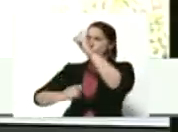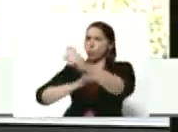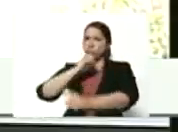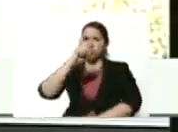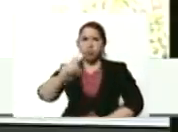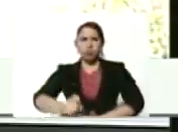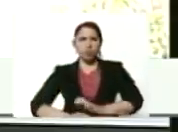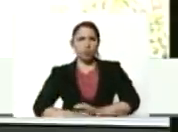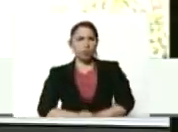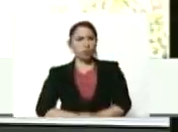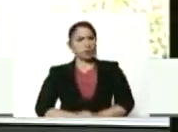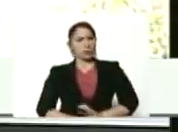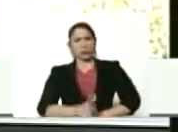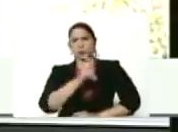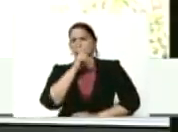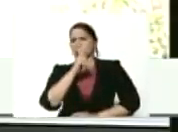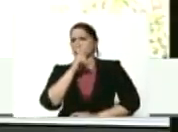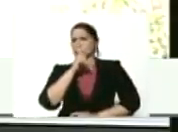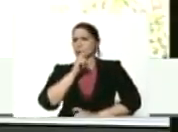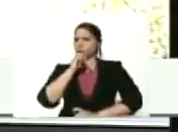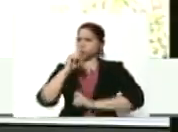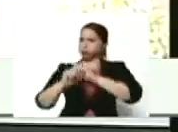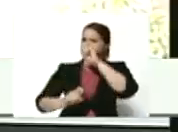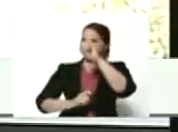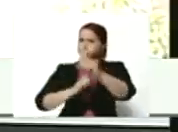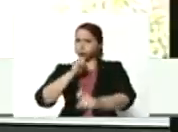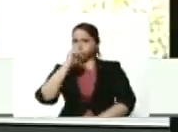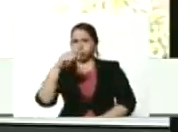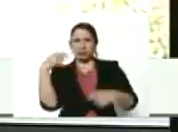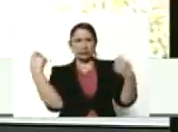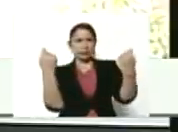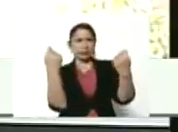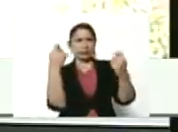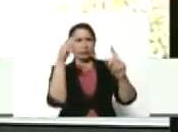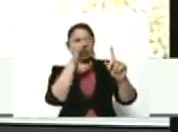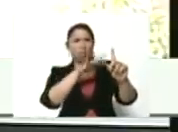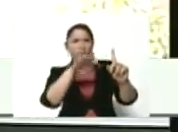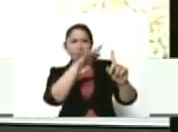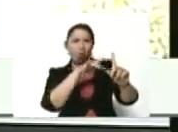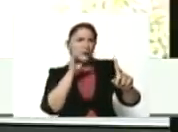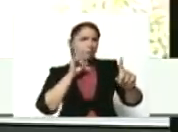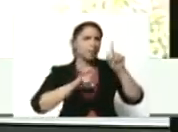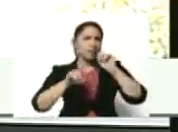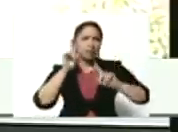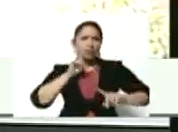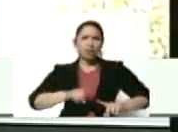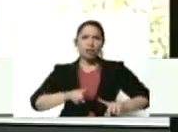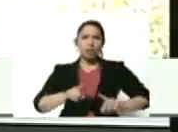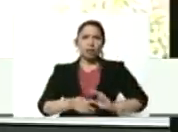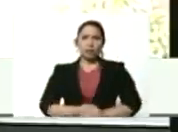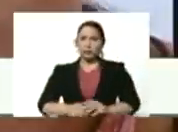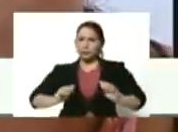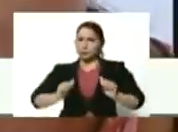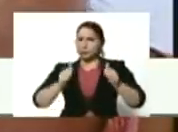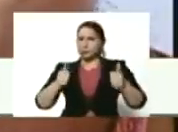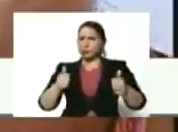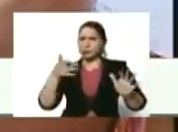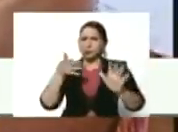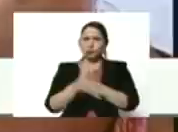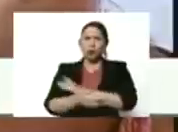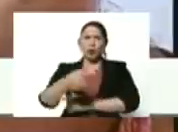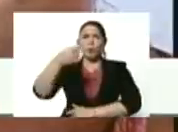campaña revanchista? ¿Qué campaña de mentiras se ha desatado sobre el